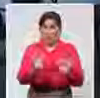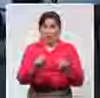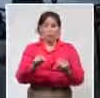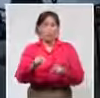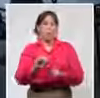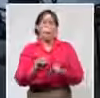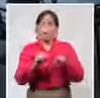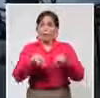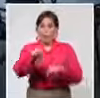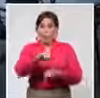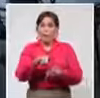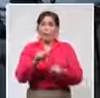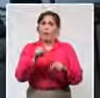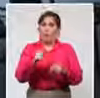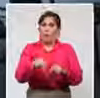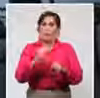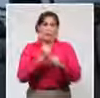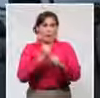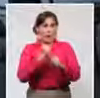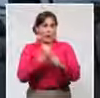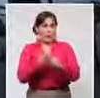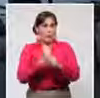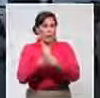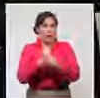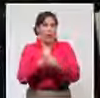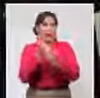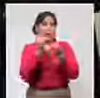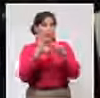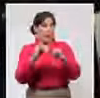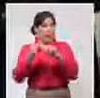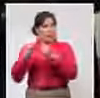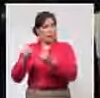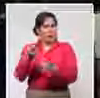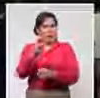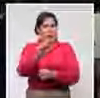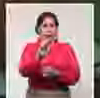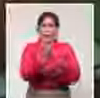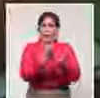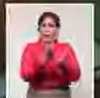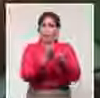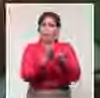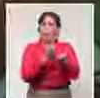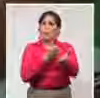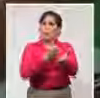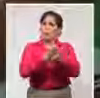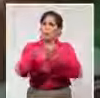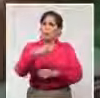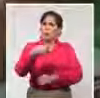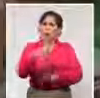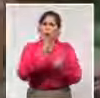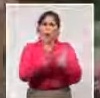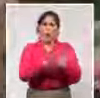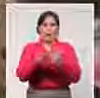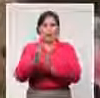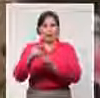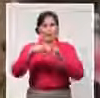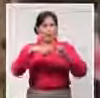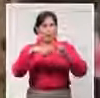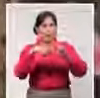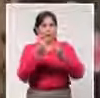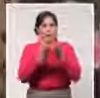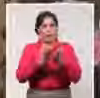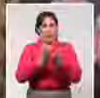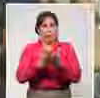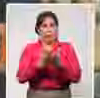las aulas y que hoy se transmite por el canal educativo, contribuye a que continúen sistematizando contenidos.